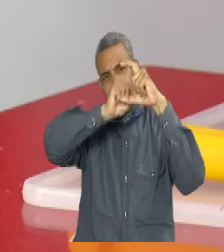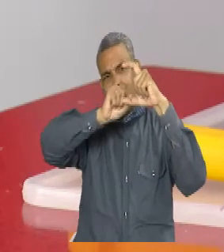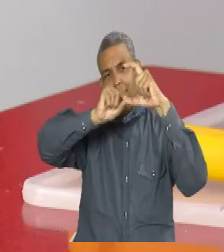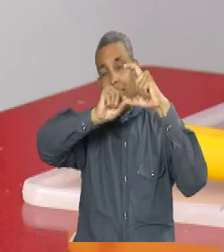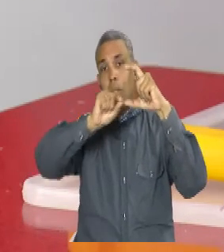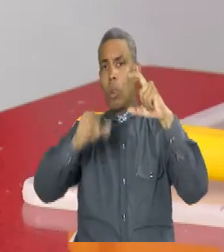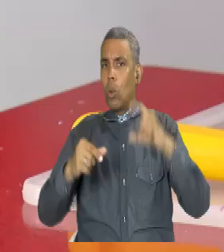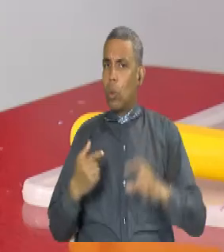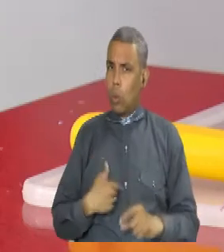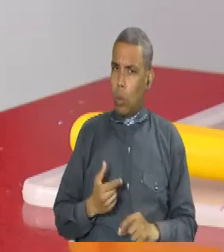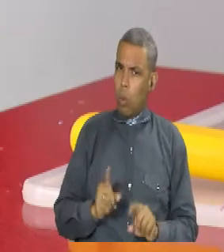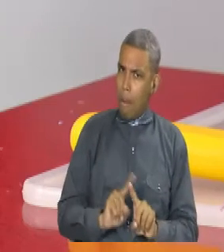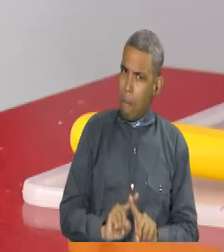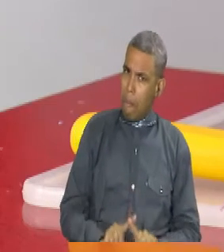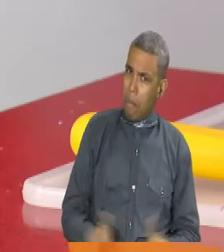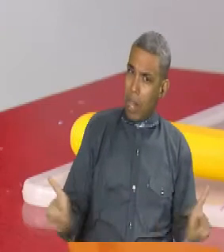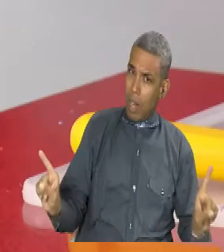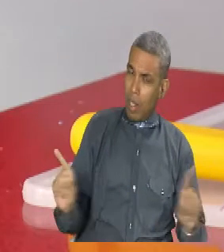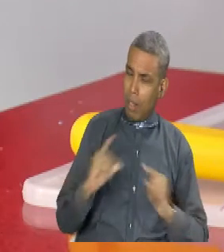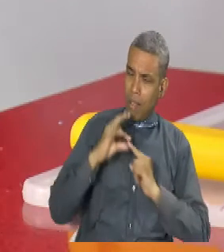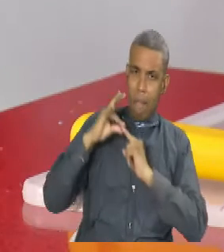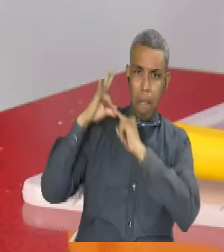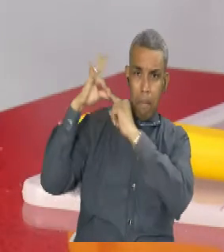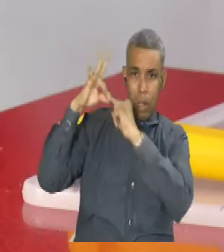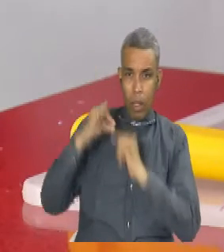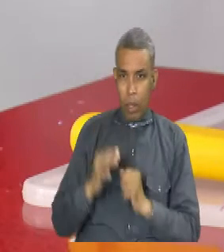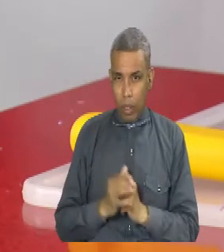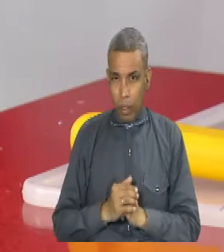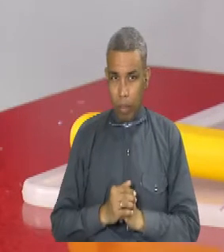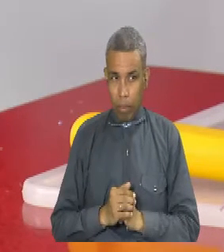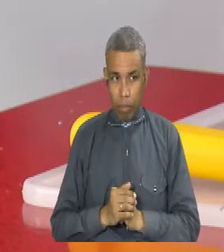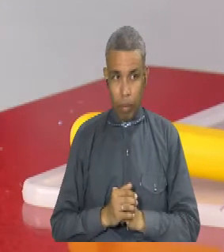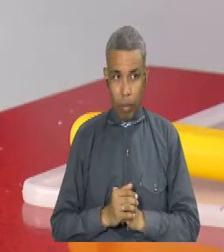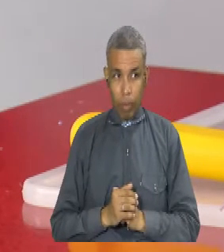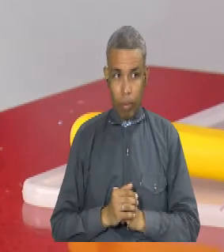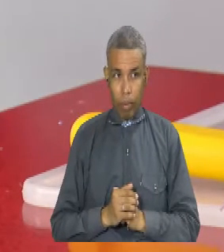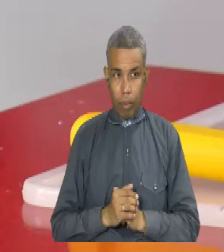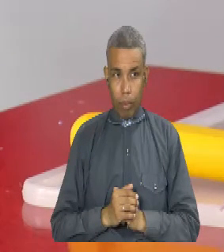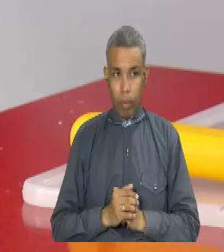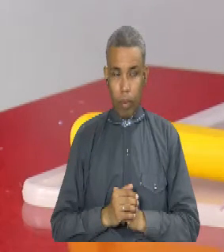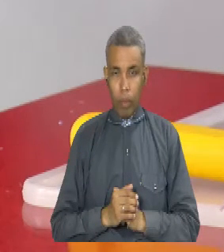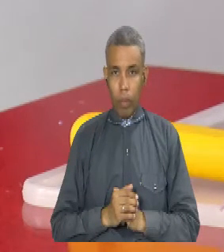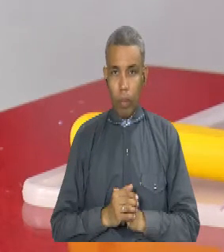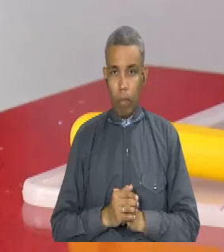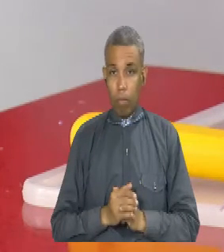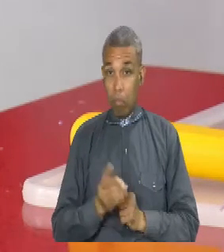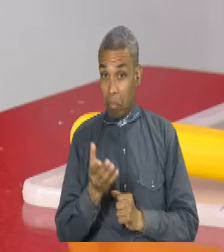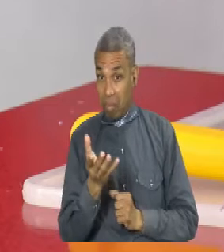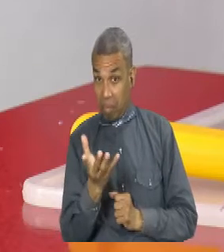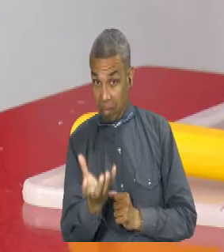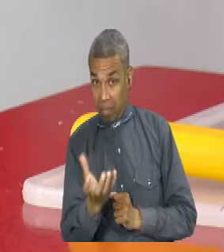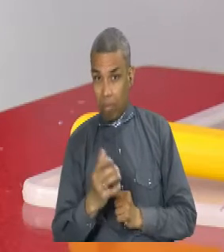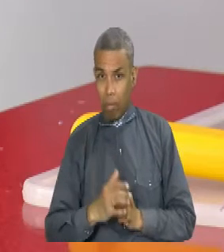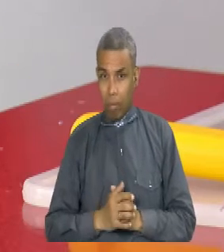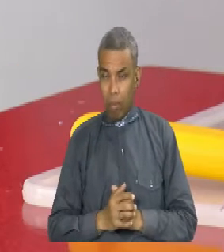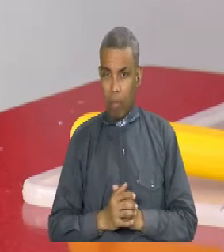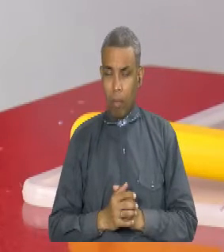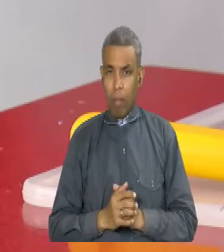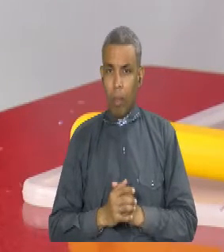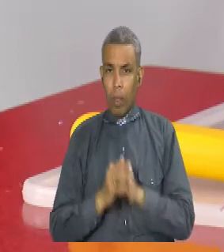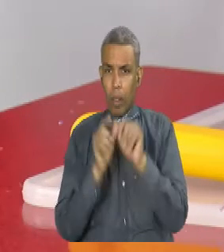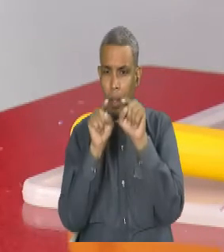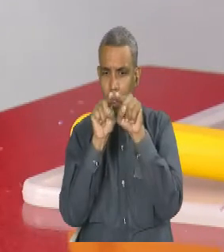vemos. Y hoy traigo, pues, para todos nuestros televidentes, tres bonos de consulta completamente